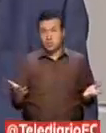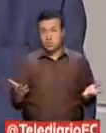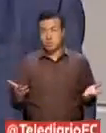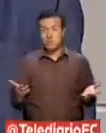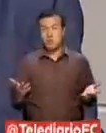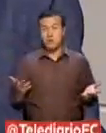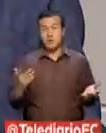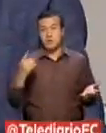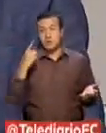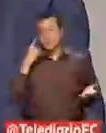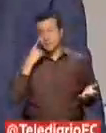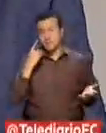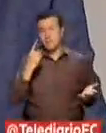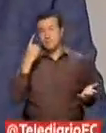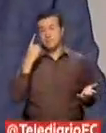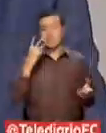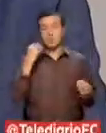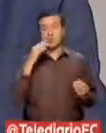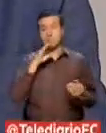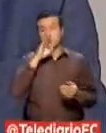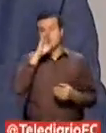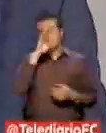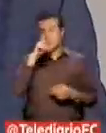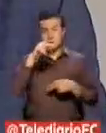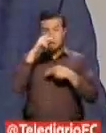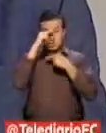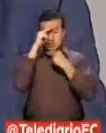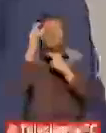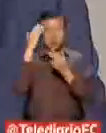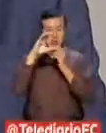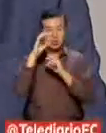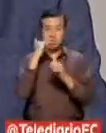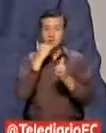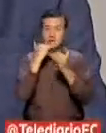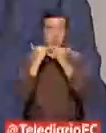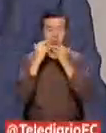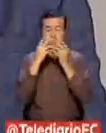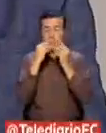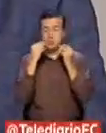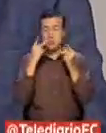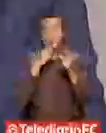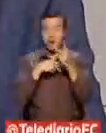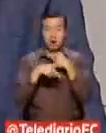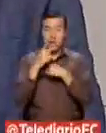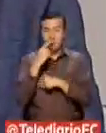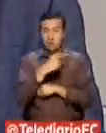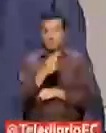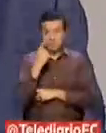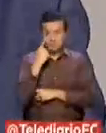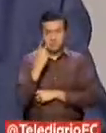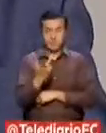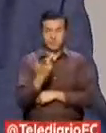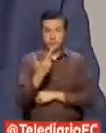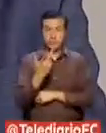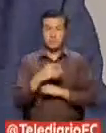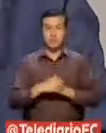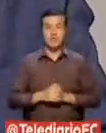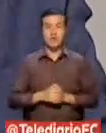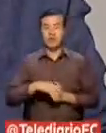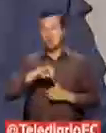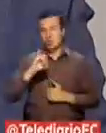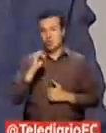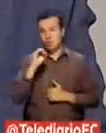abuso de las redes sociales para la divulgación de noticias falsas. Nuestros invitados en esta mañana, José